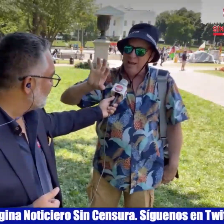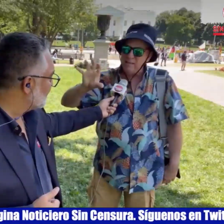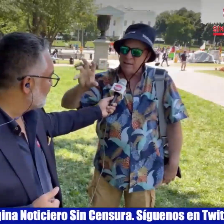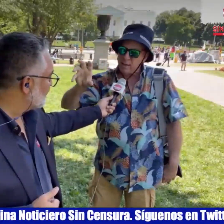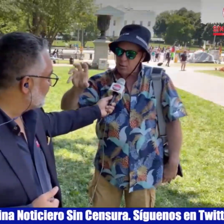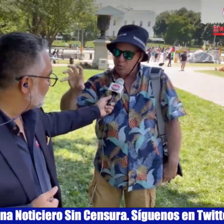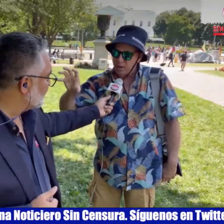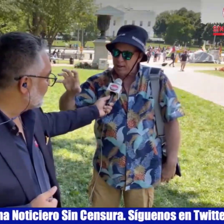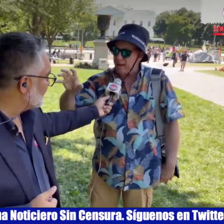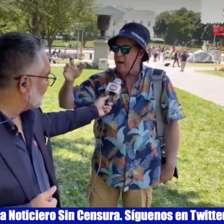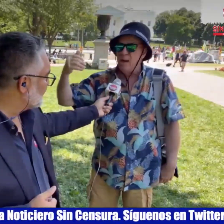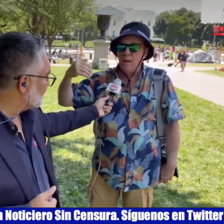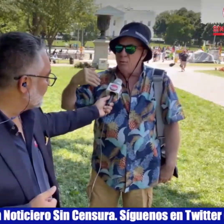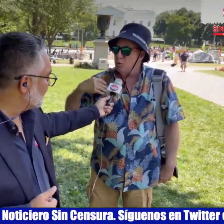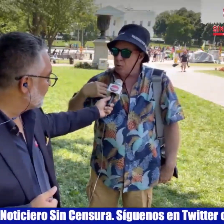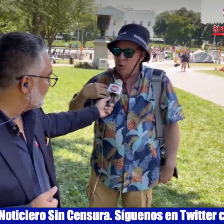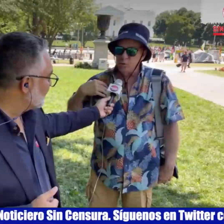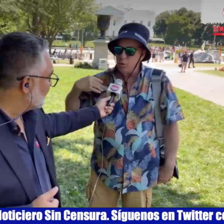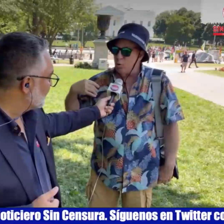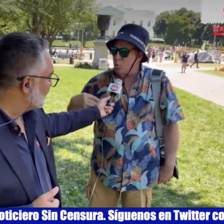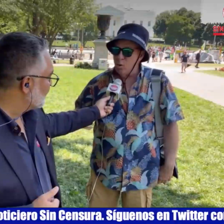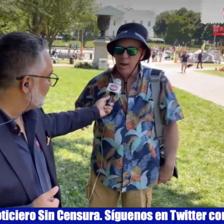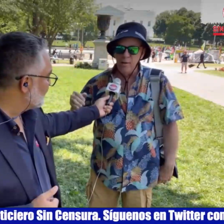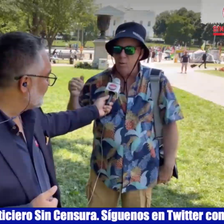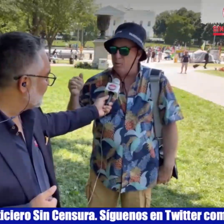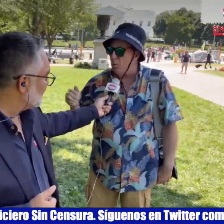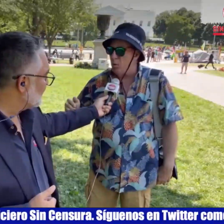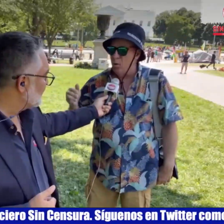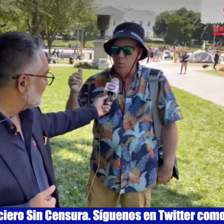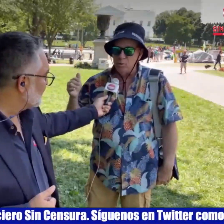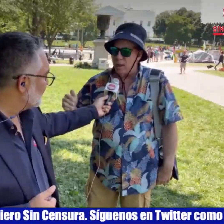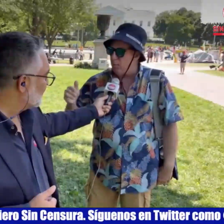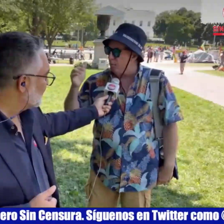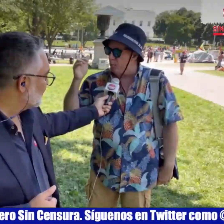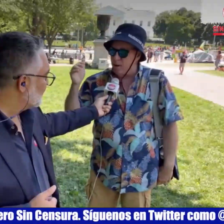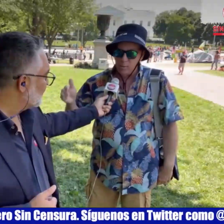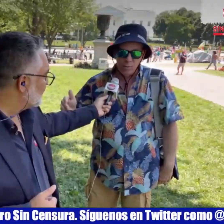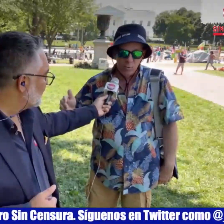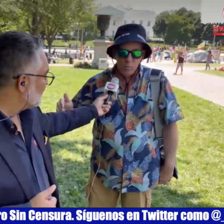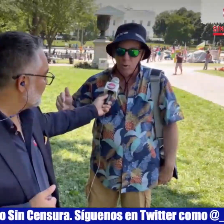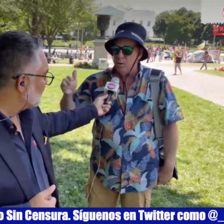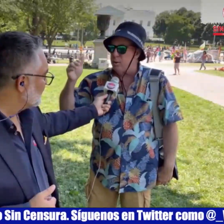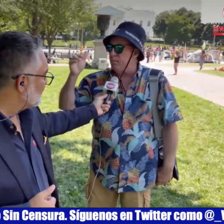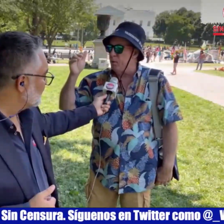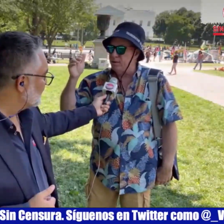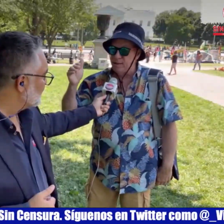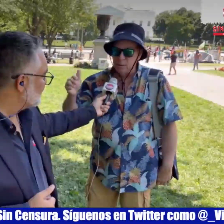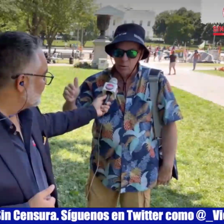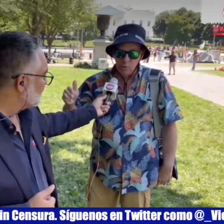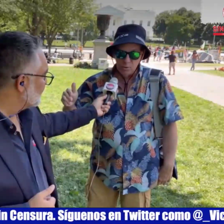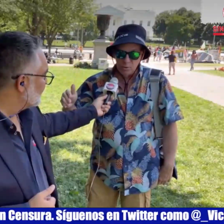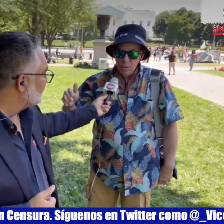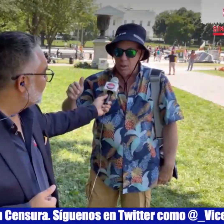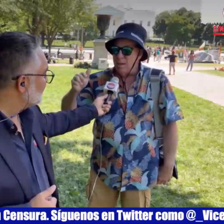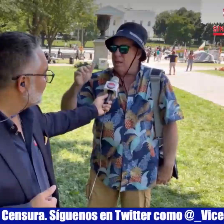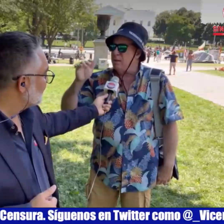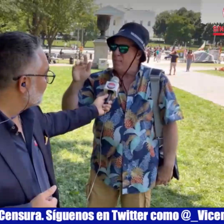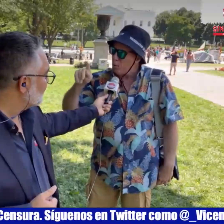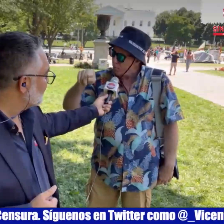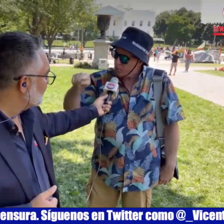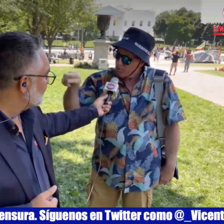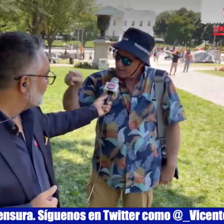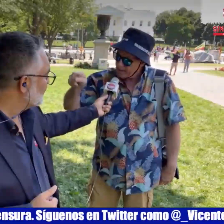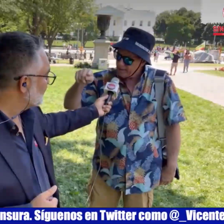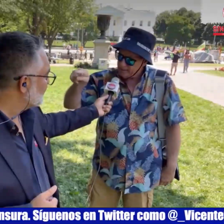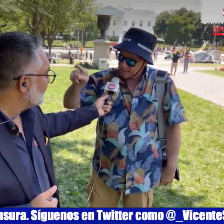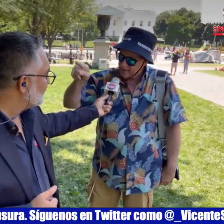ayudó en ciertas cosas raras. Nosotros los cubanos no votamos por Marco Rubio ni por Ted Cruz y